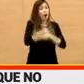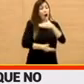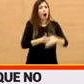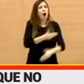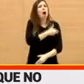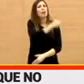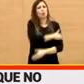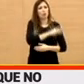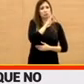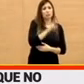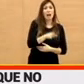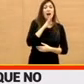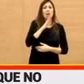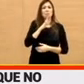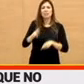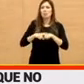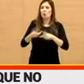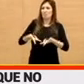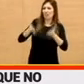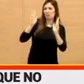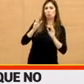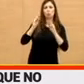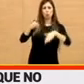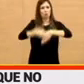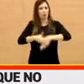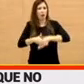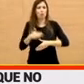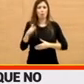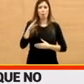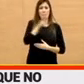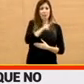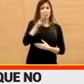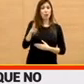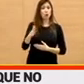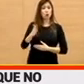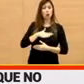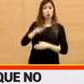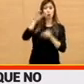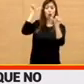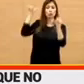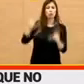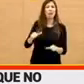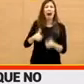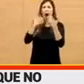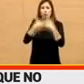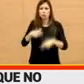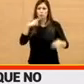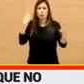liberalismo, de Ciudadanos o del Partido Popular, nosotros tenemos que decir rotundamente no, salud y república.